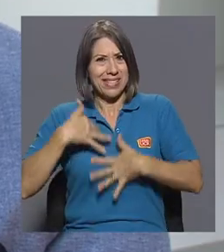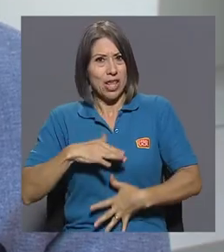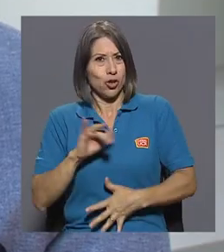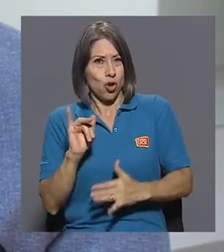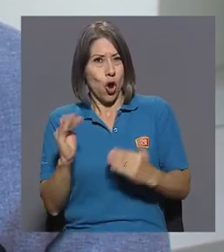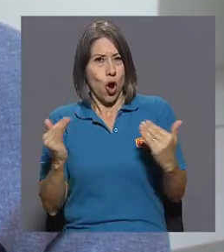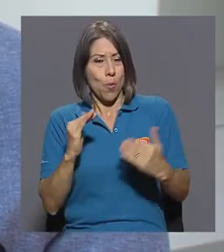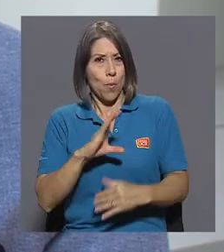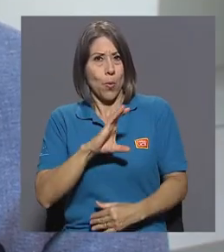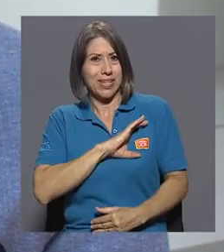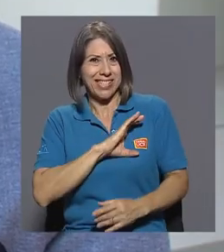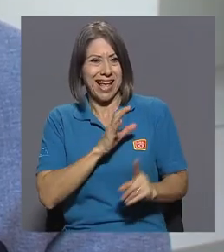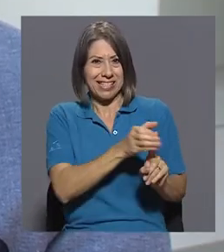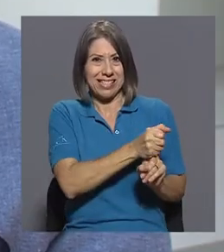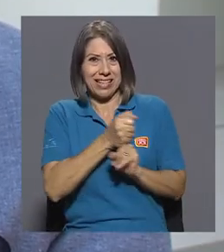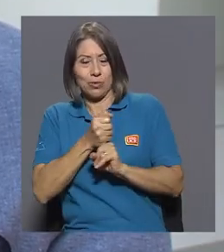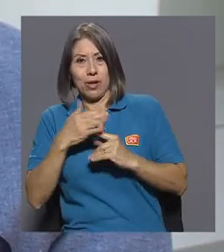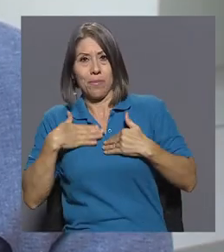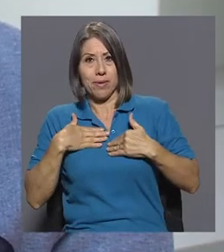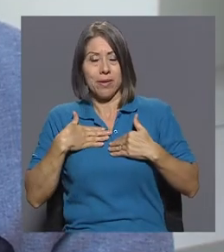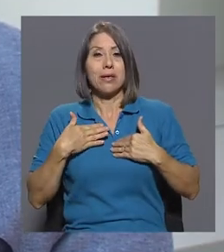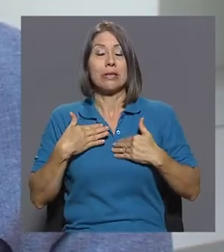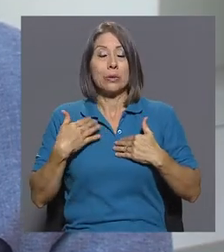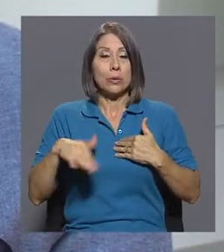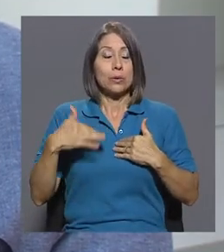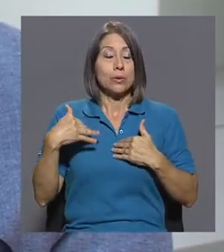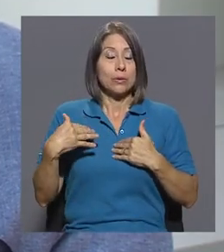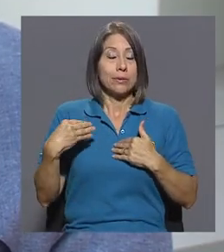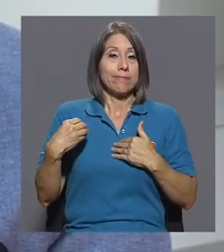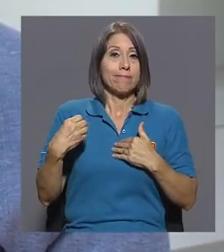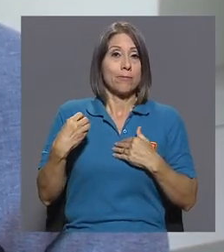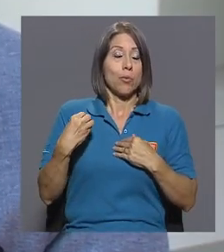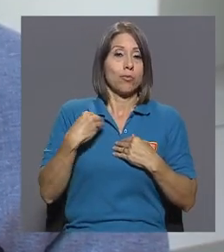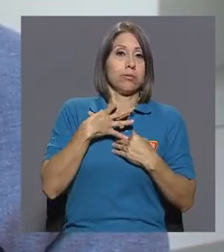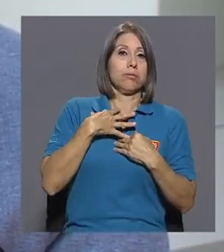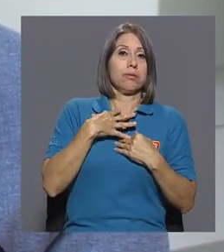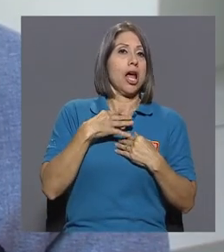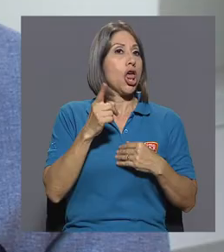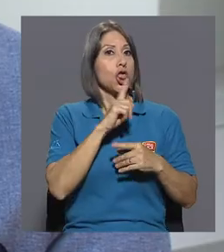Y aunque no lo golpearon, no.